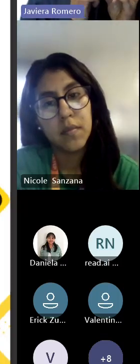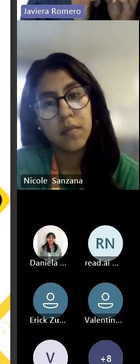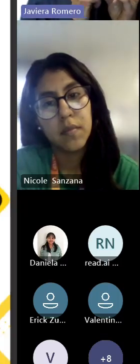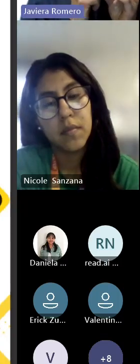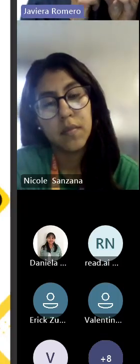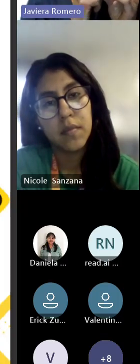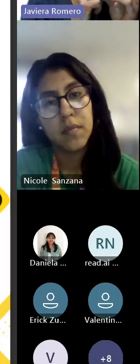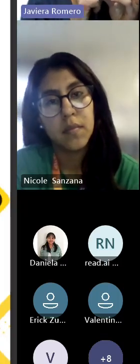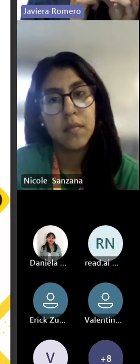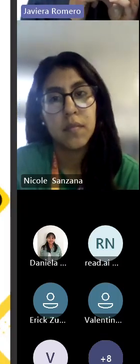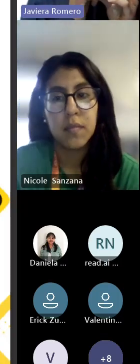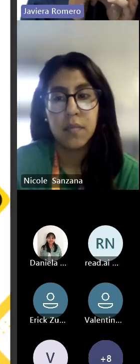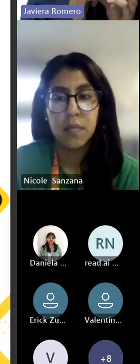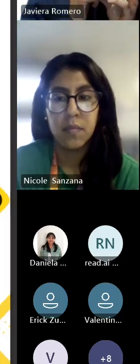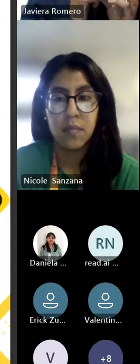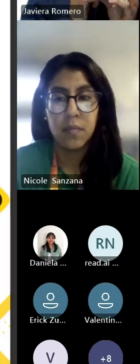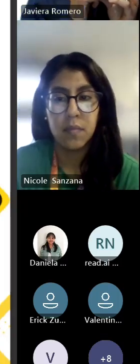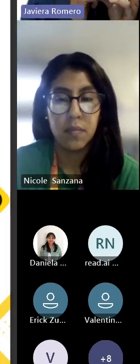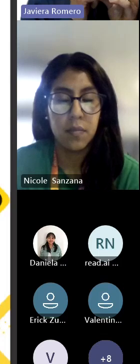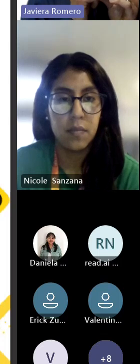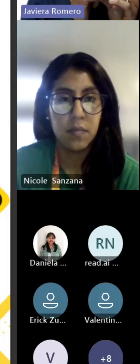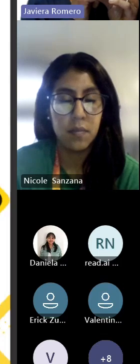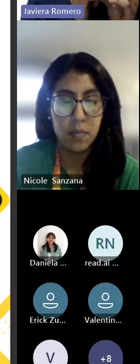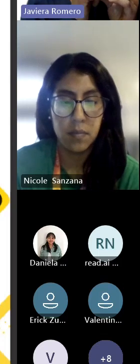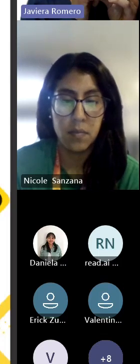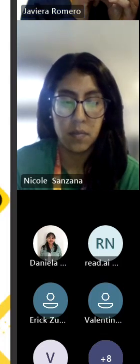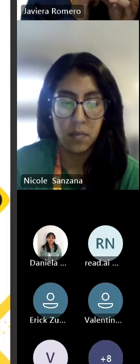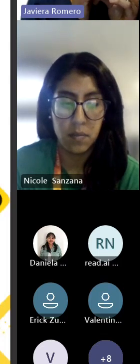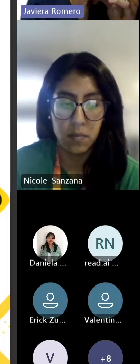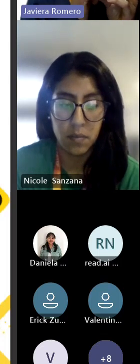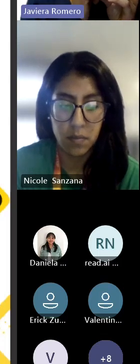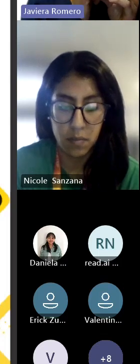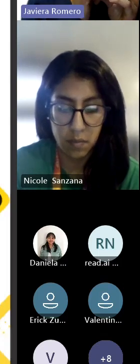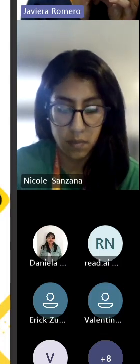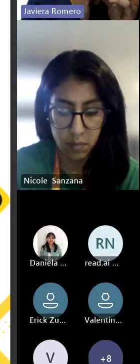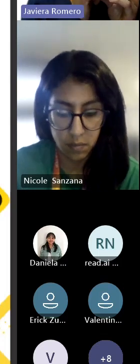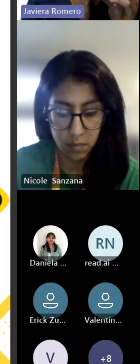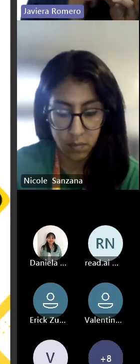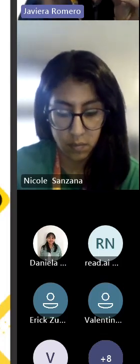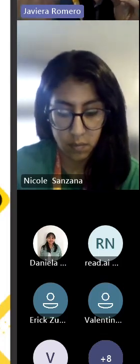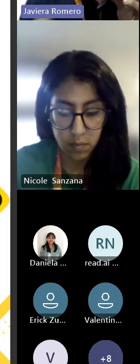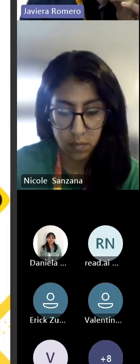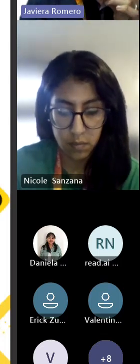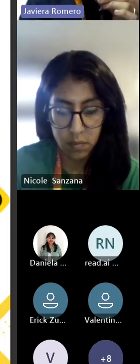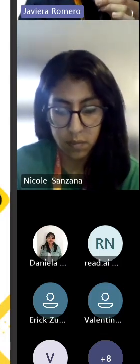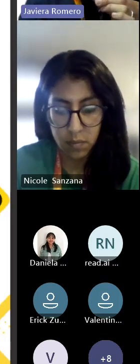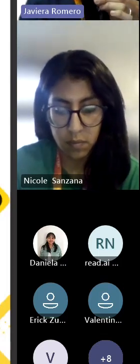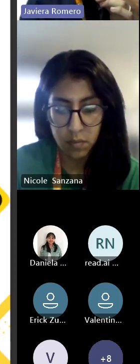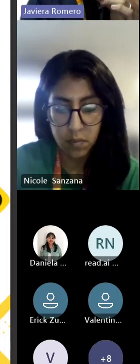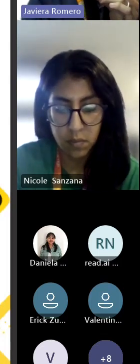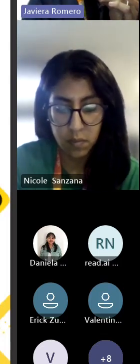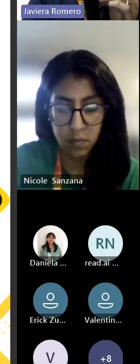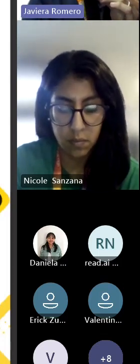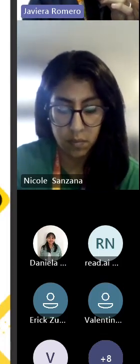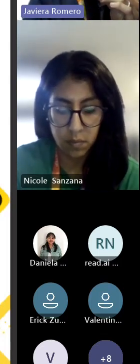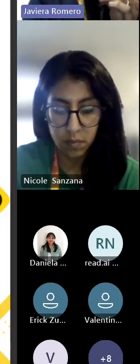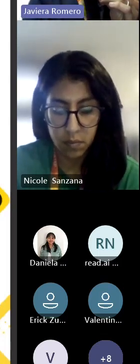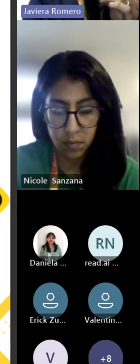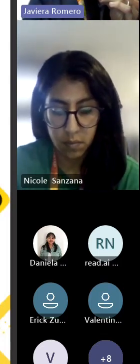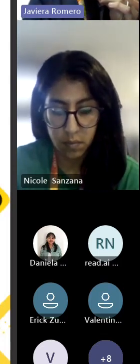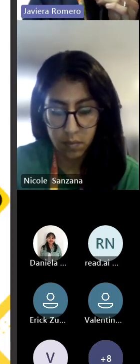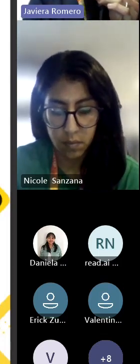de sueño o alimentación también. Y el último elemento que aparece como señal